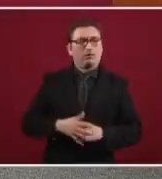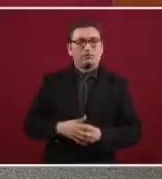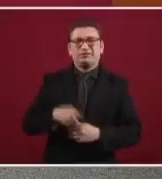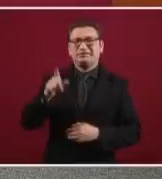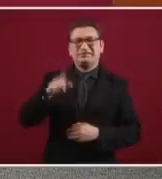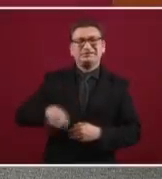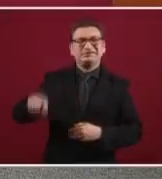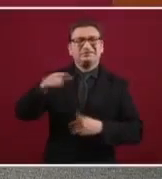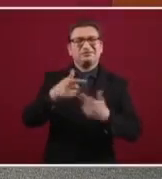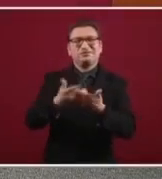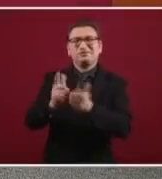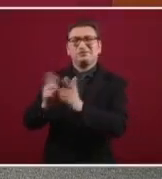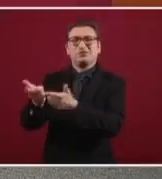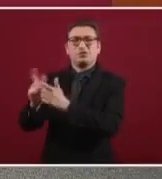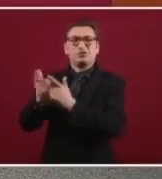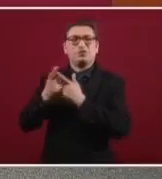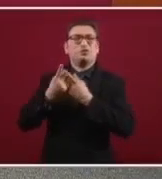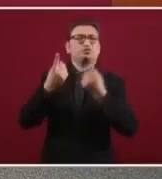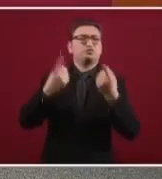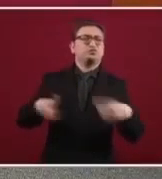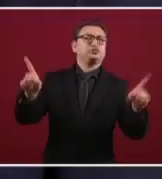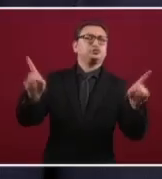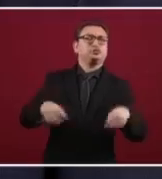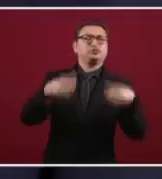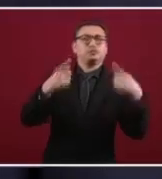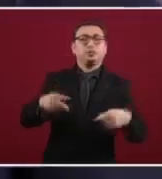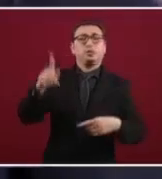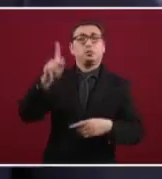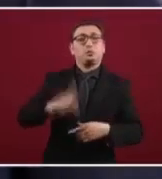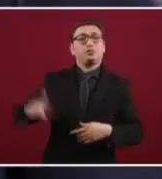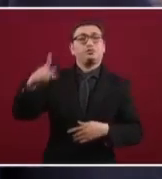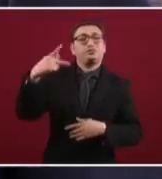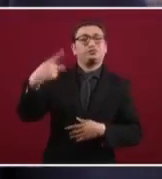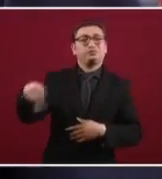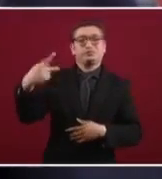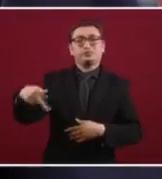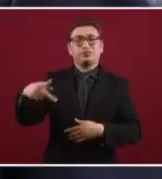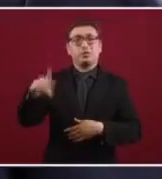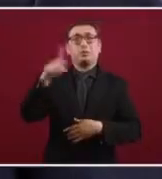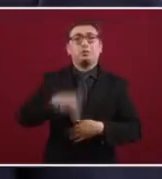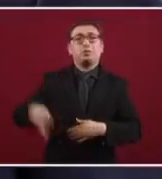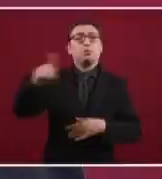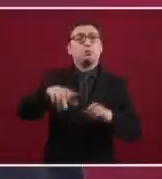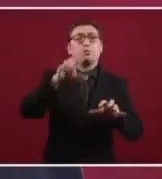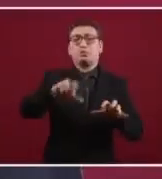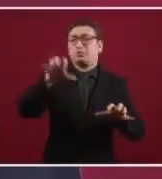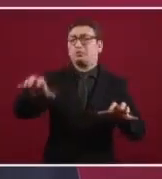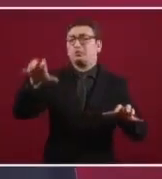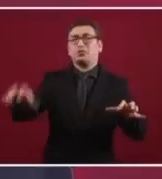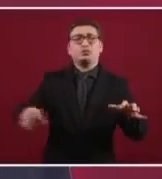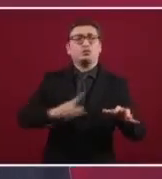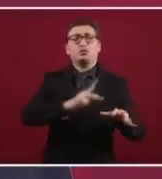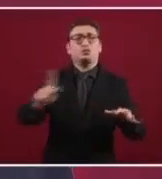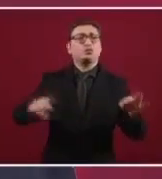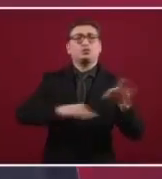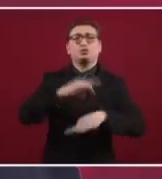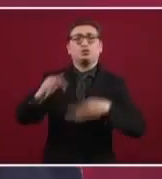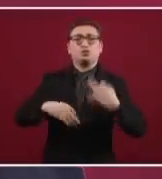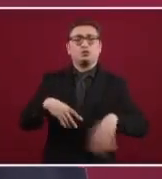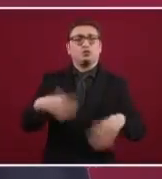las bandas de los pueblos, en todos los pueblos. Imagínense